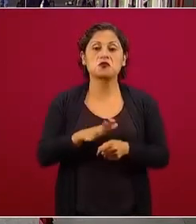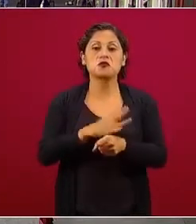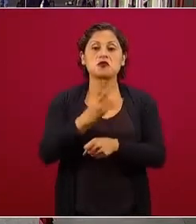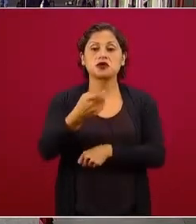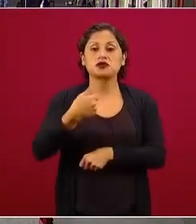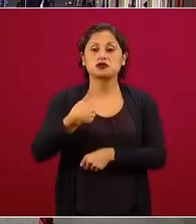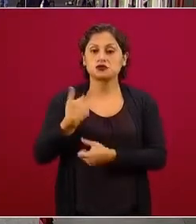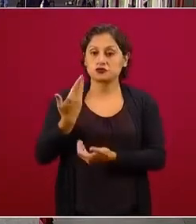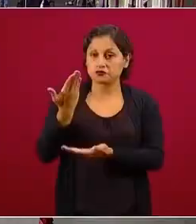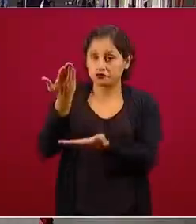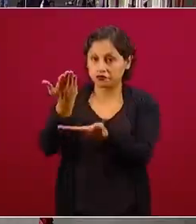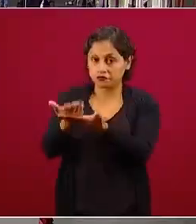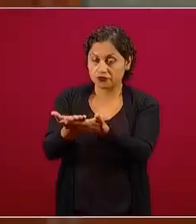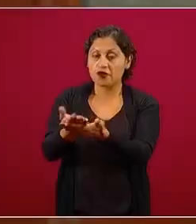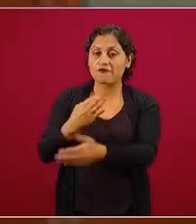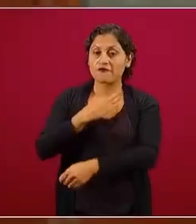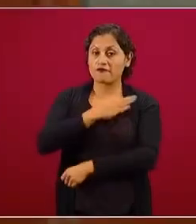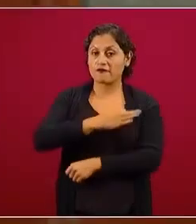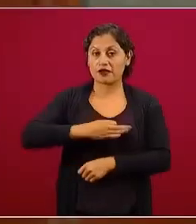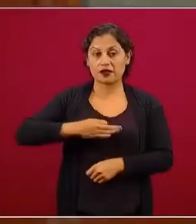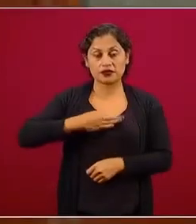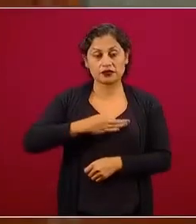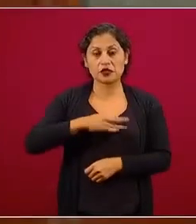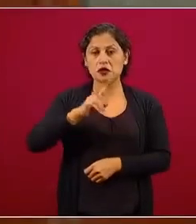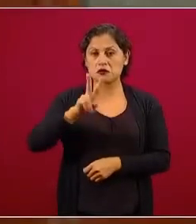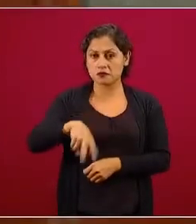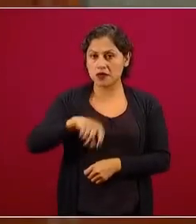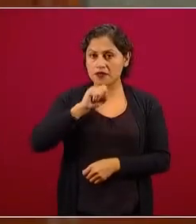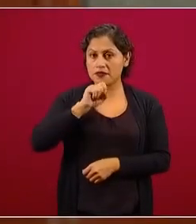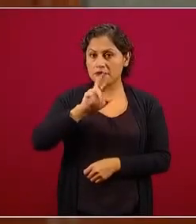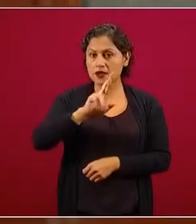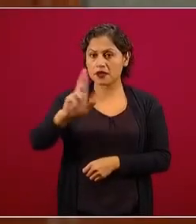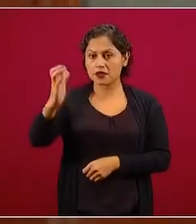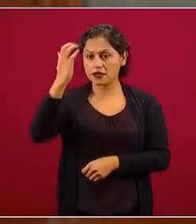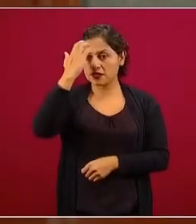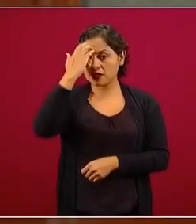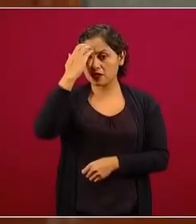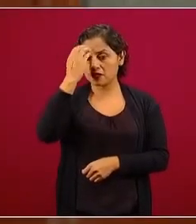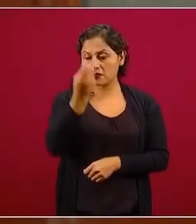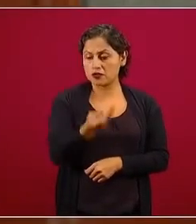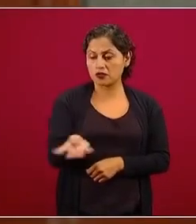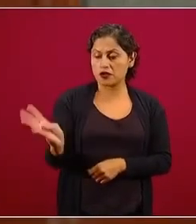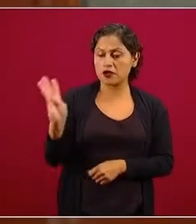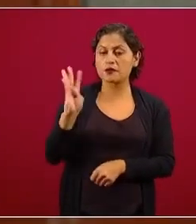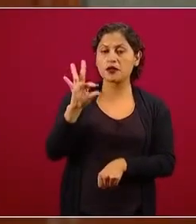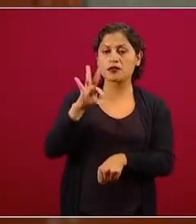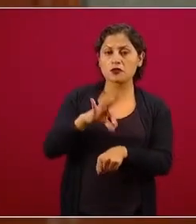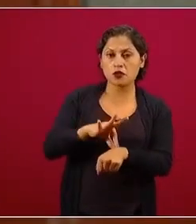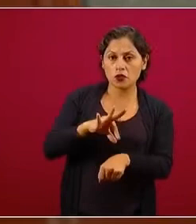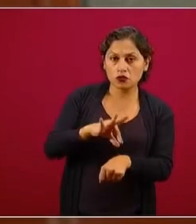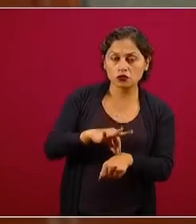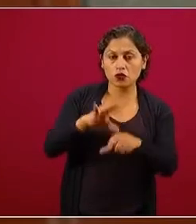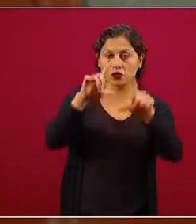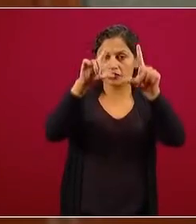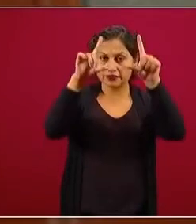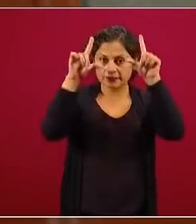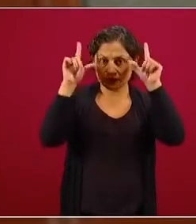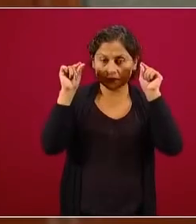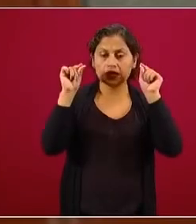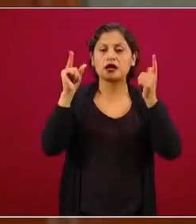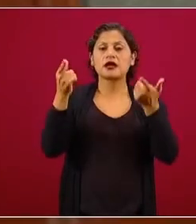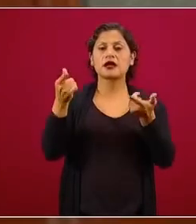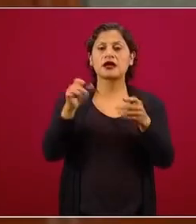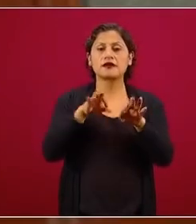permite felicitar y hacer un reconocimiento a los médicos, médicas, enfermeras, enfermeros,